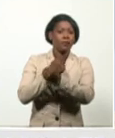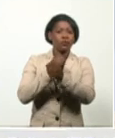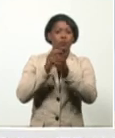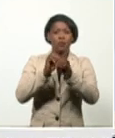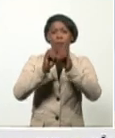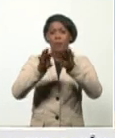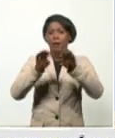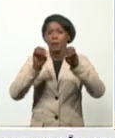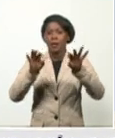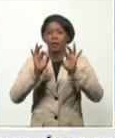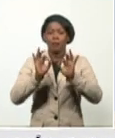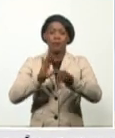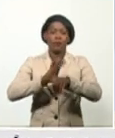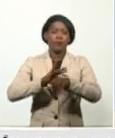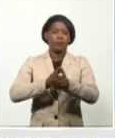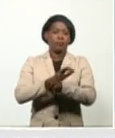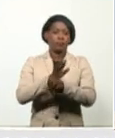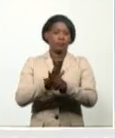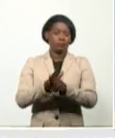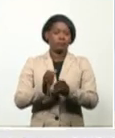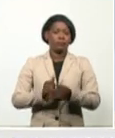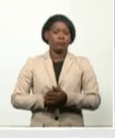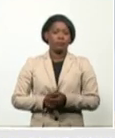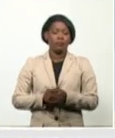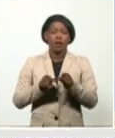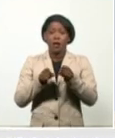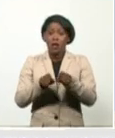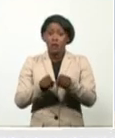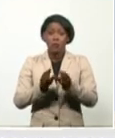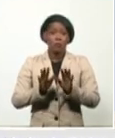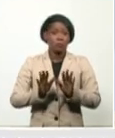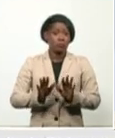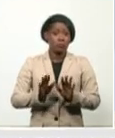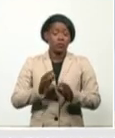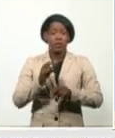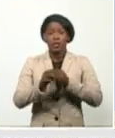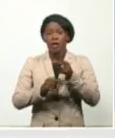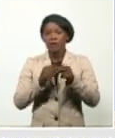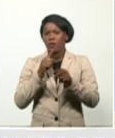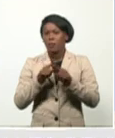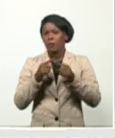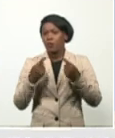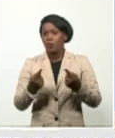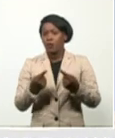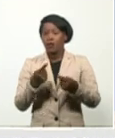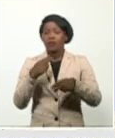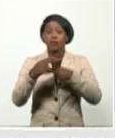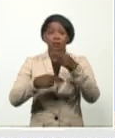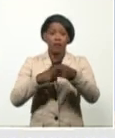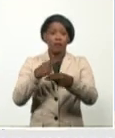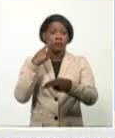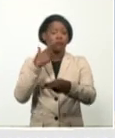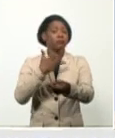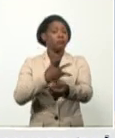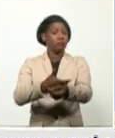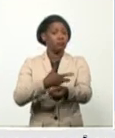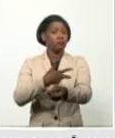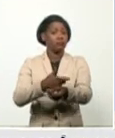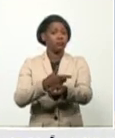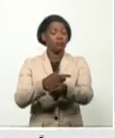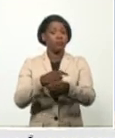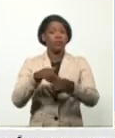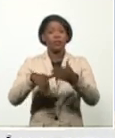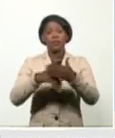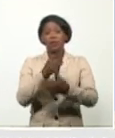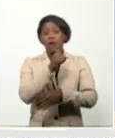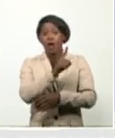la enfermedad. Eso se hizo porque tomaron muestras después de los 11 días.